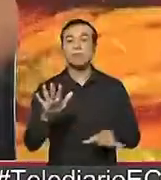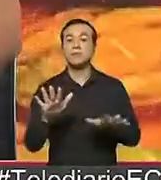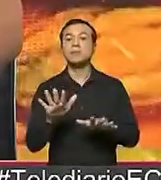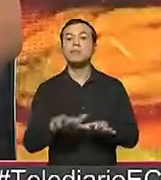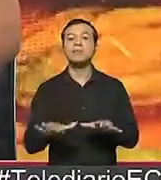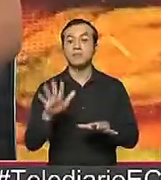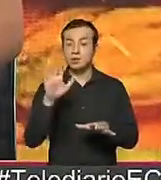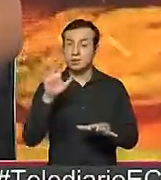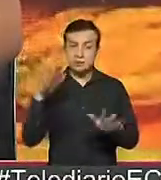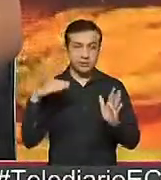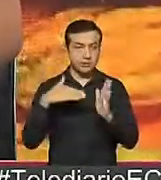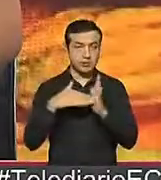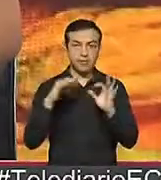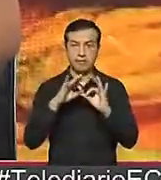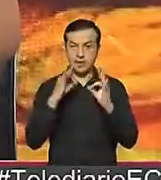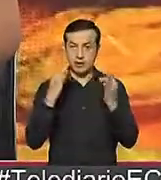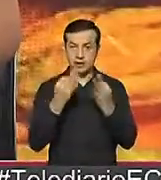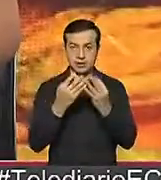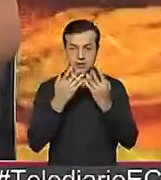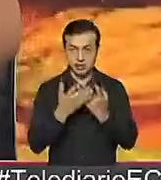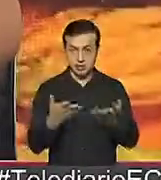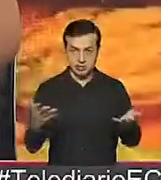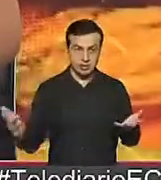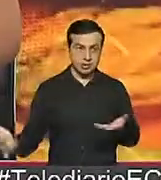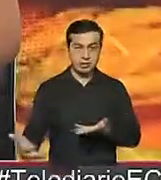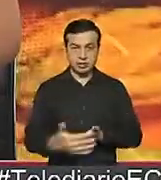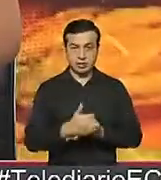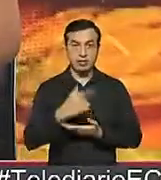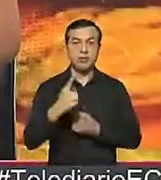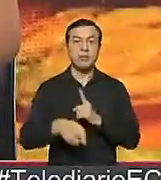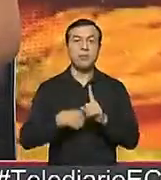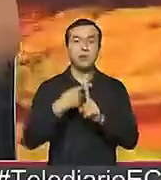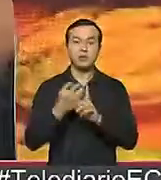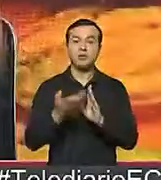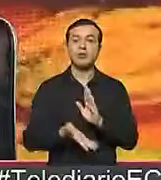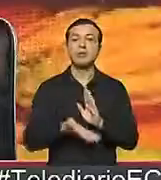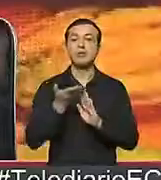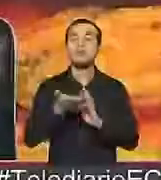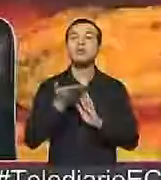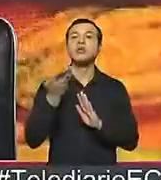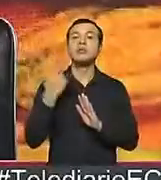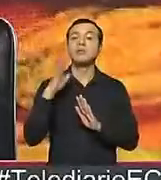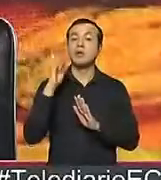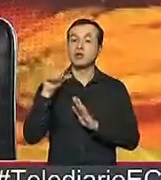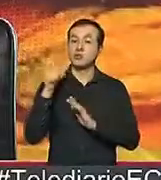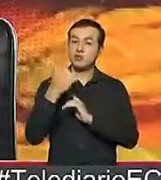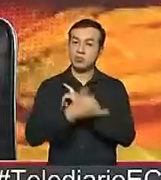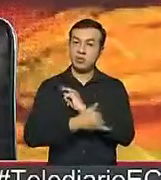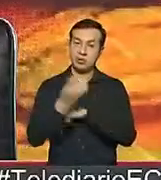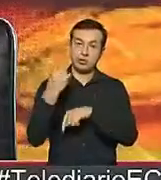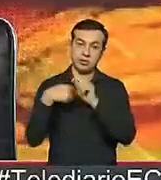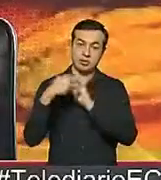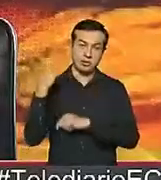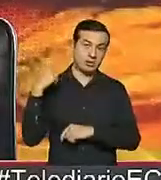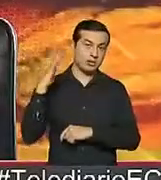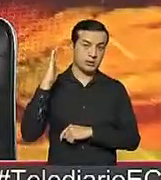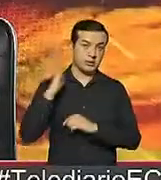las 15.000 familias dedicadas a su siembra e incrementar significativamente la exportación a nuevos